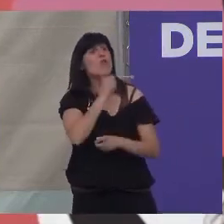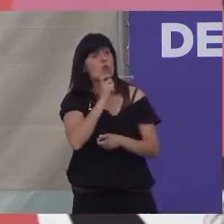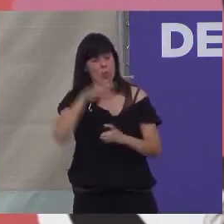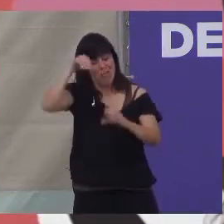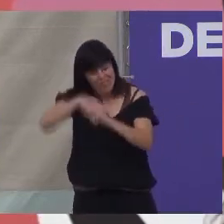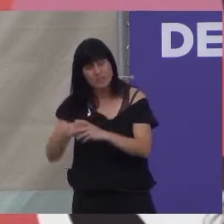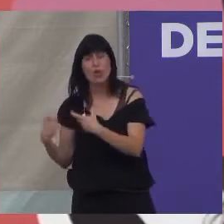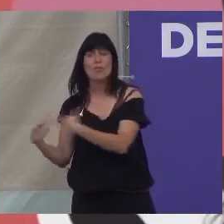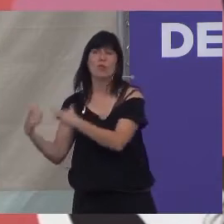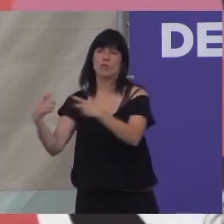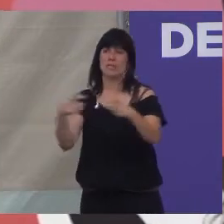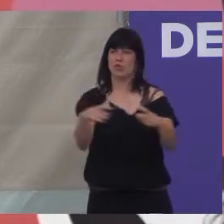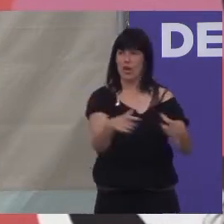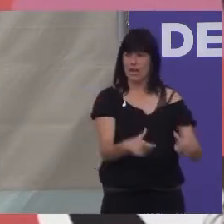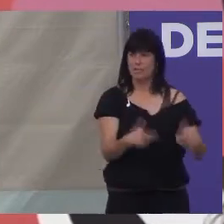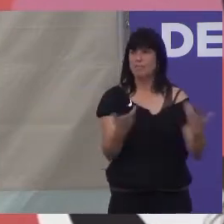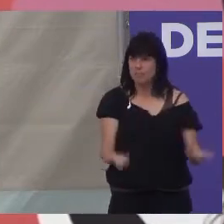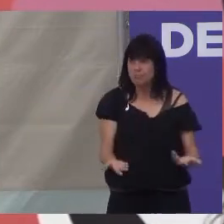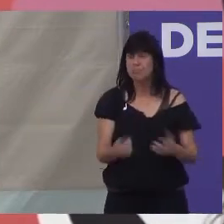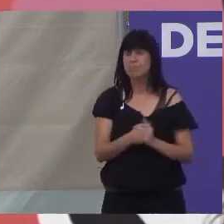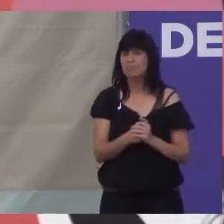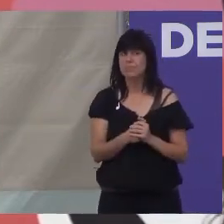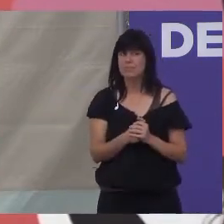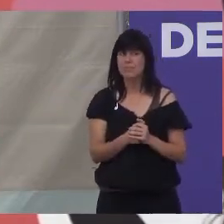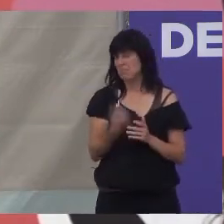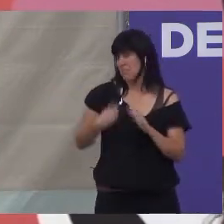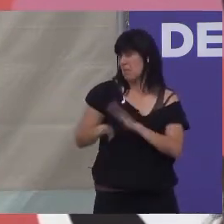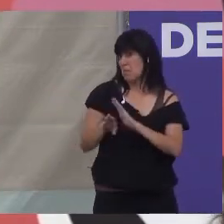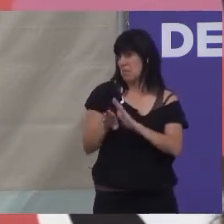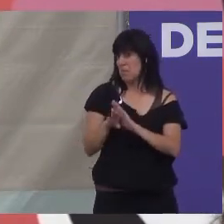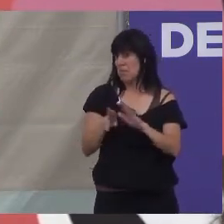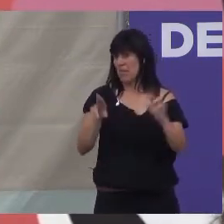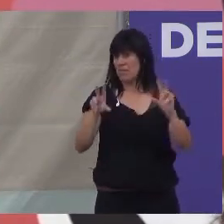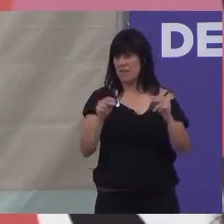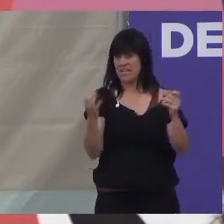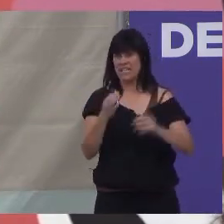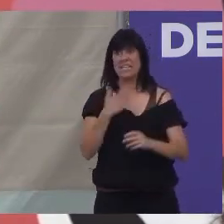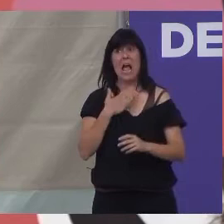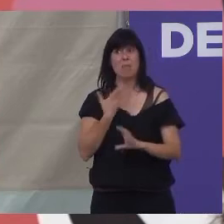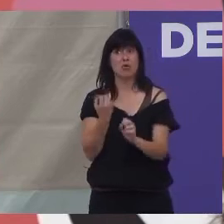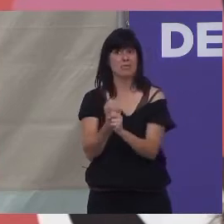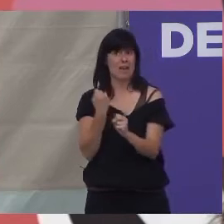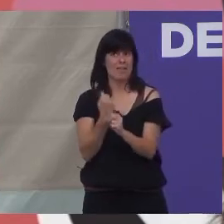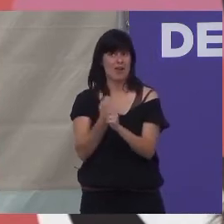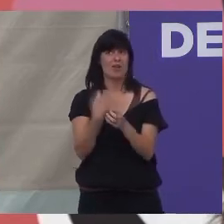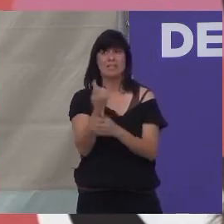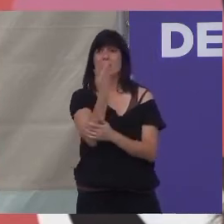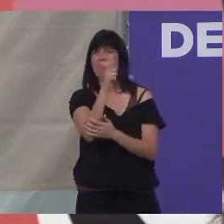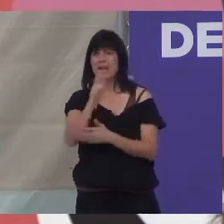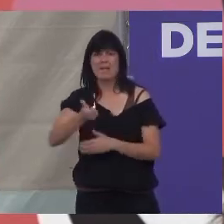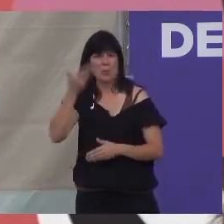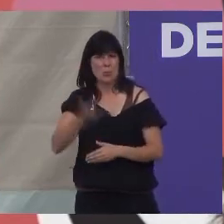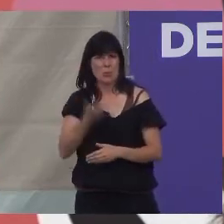cercles sectorials. Per a recordar, bàsicament, acabar, la nostra tasca passa per algunes paraules clau: